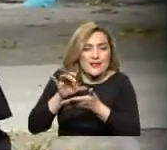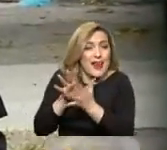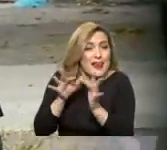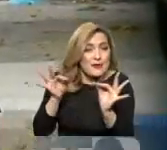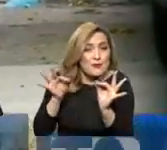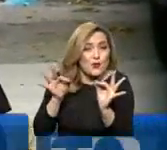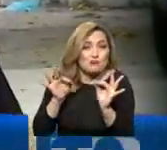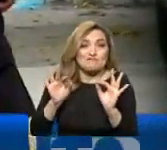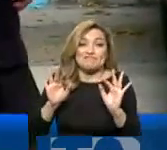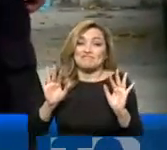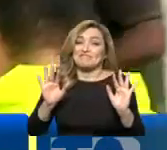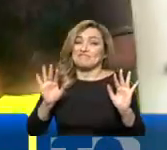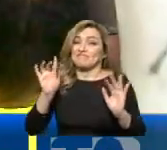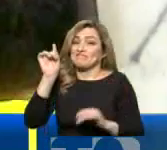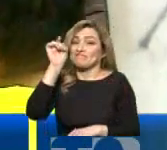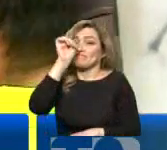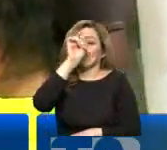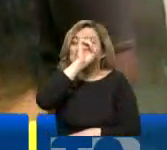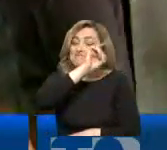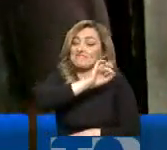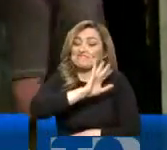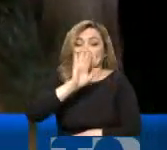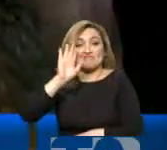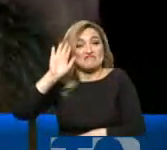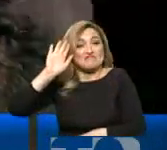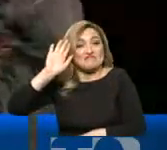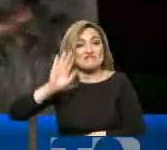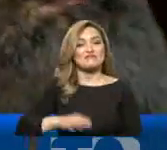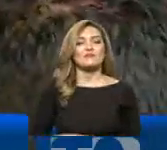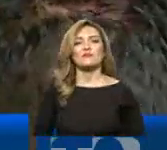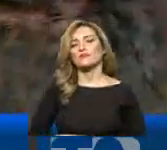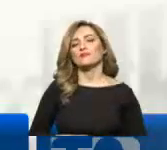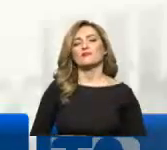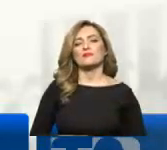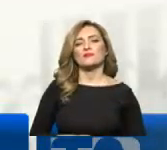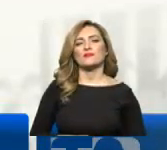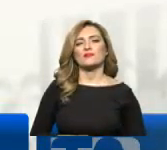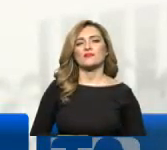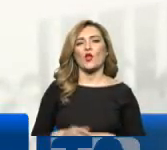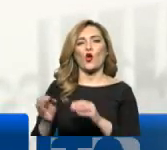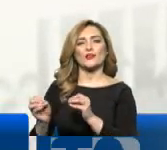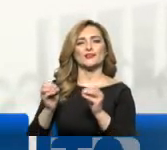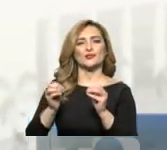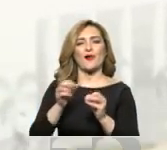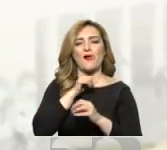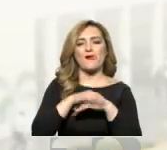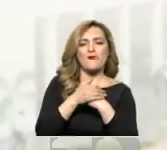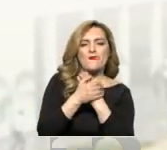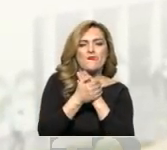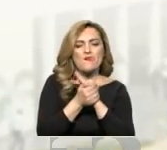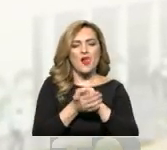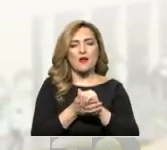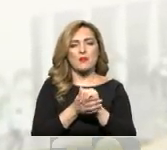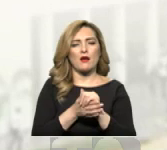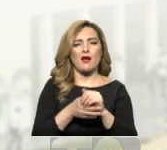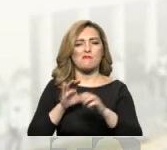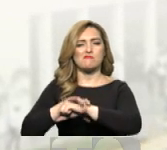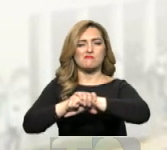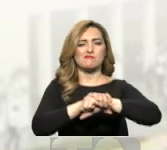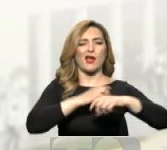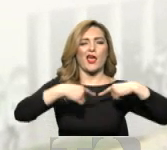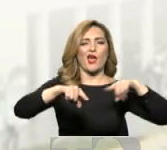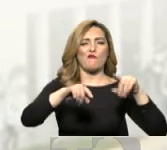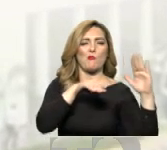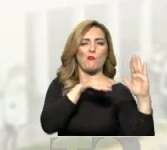Si bien entre los detenidos de la supuesta estructura delincuencial que manejaba los hospitales del IES está únicamente el jefe de bodega, la jefa